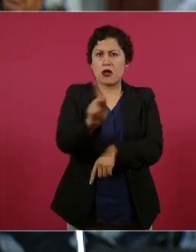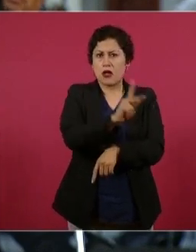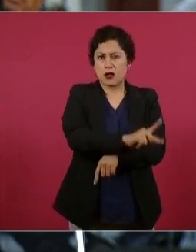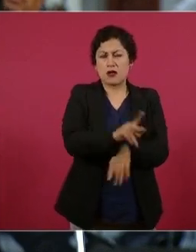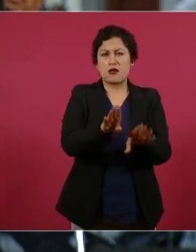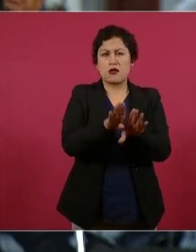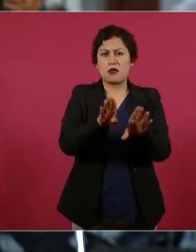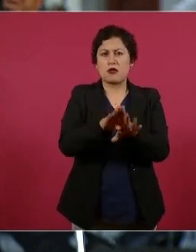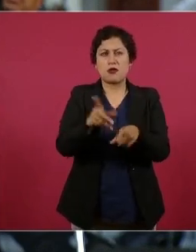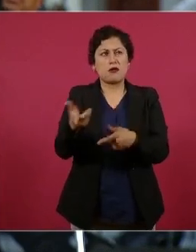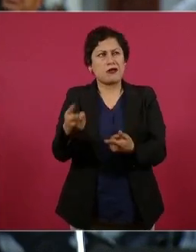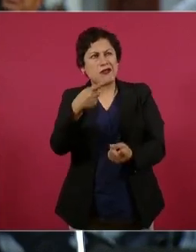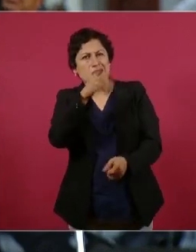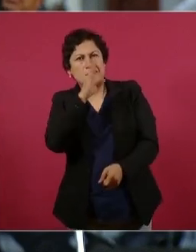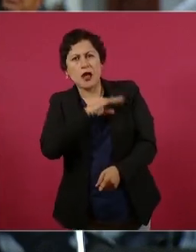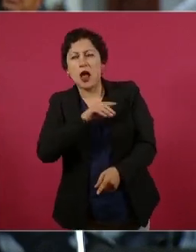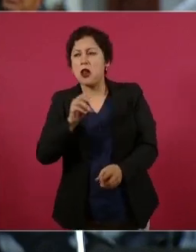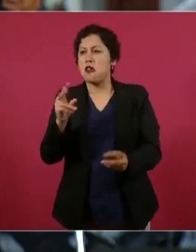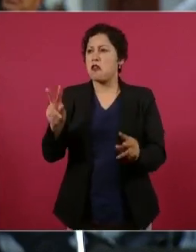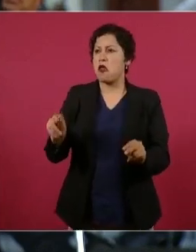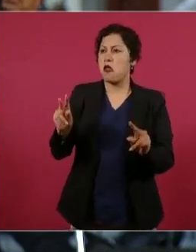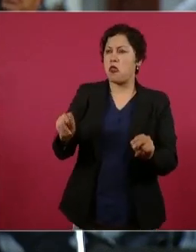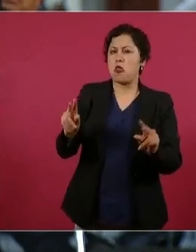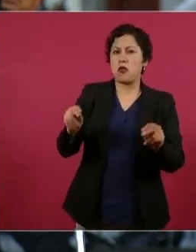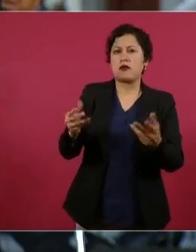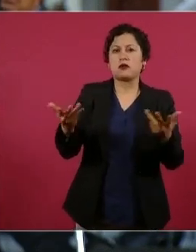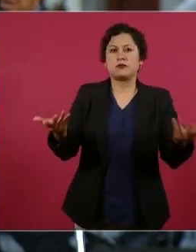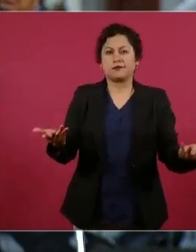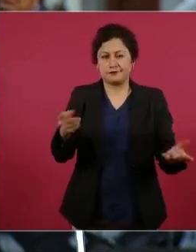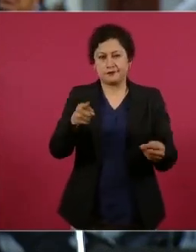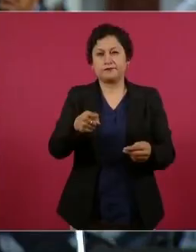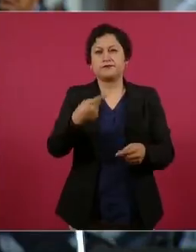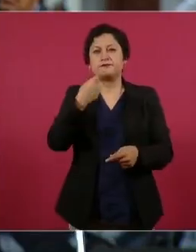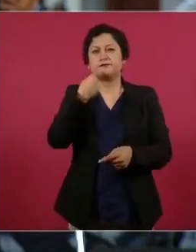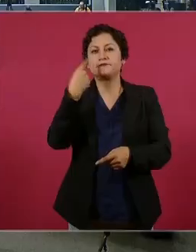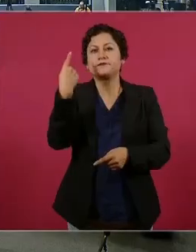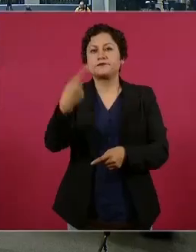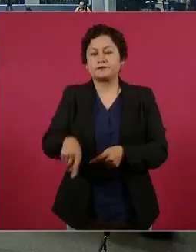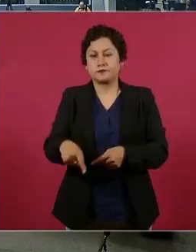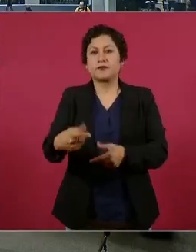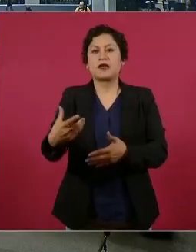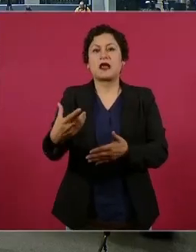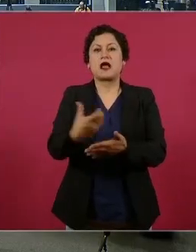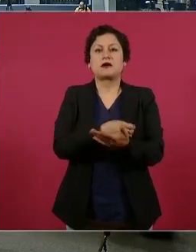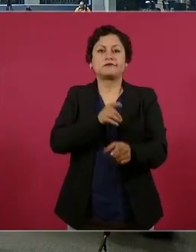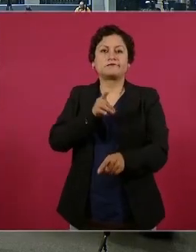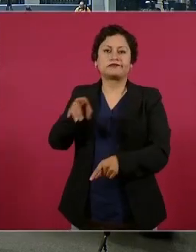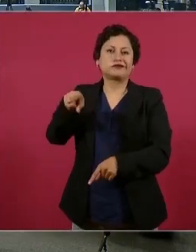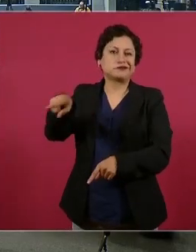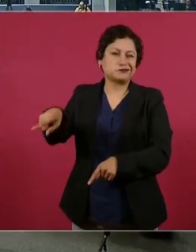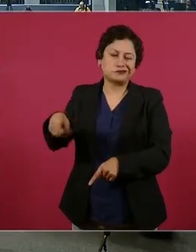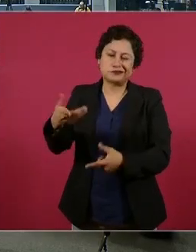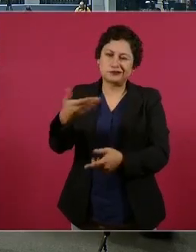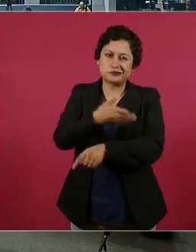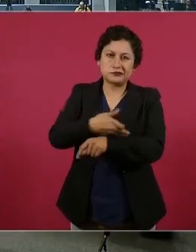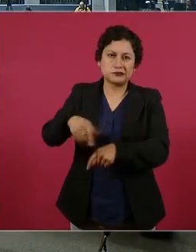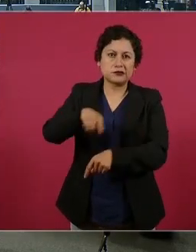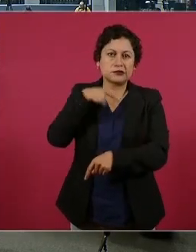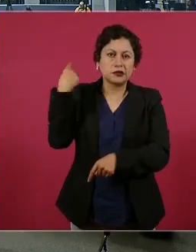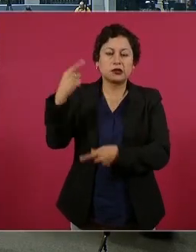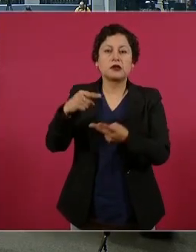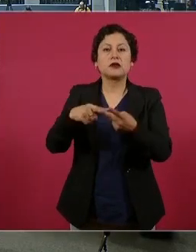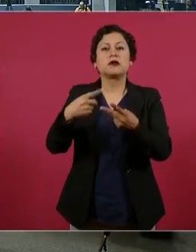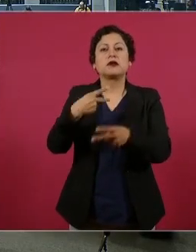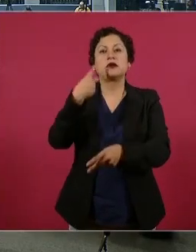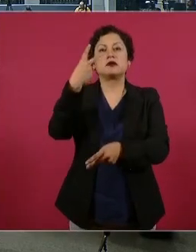negligencias médicas. Gana la primera instancia, en la segunda la vuelve a ganar y pues bueno, el proceso judicial en México